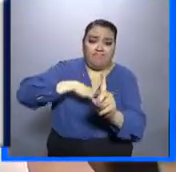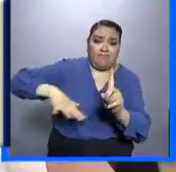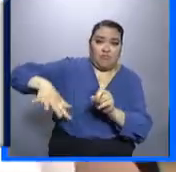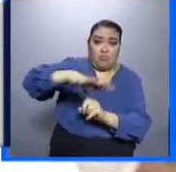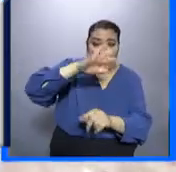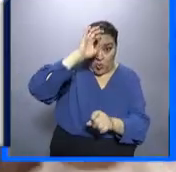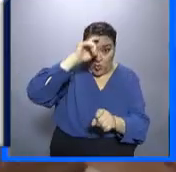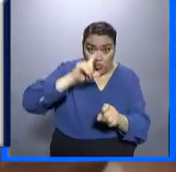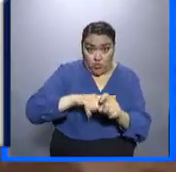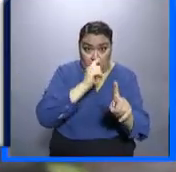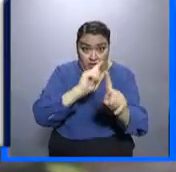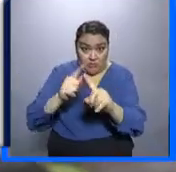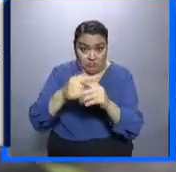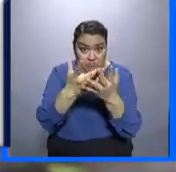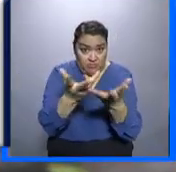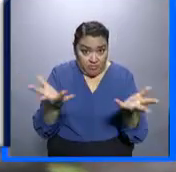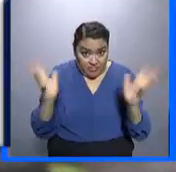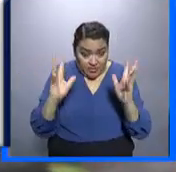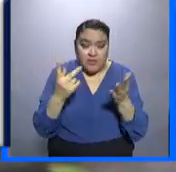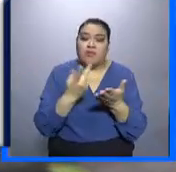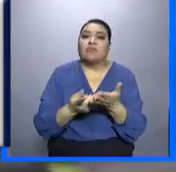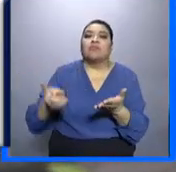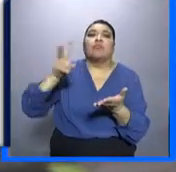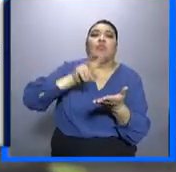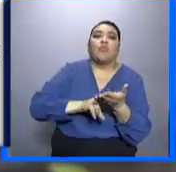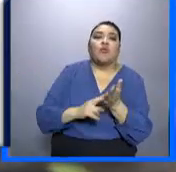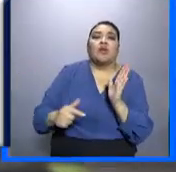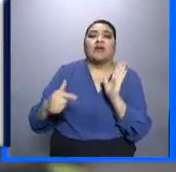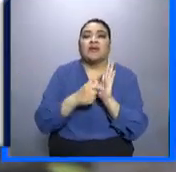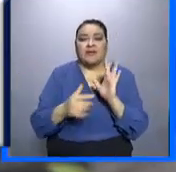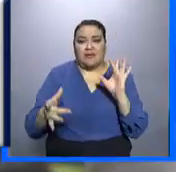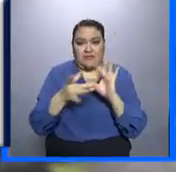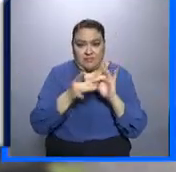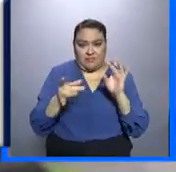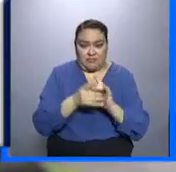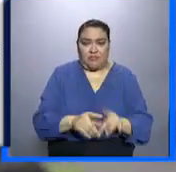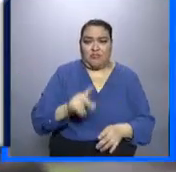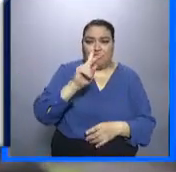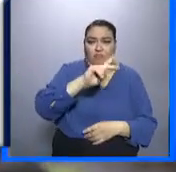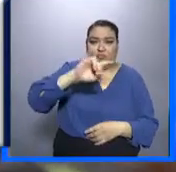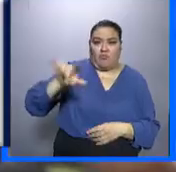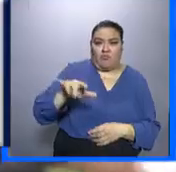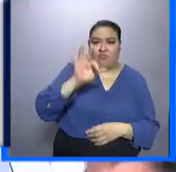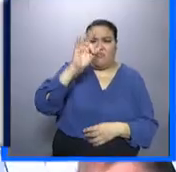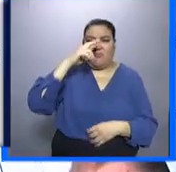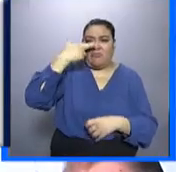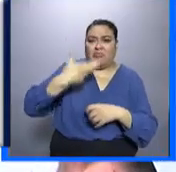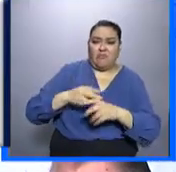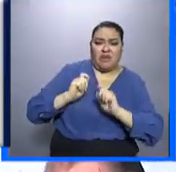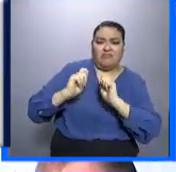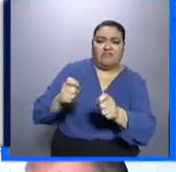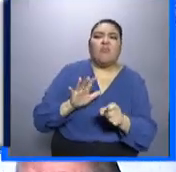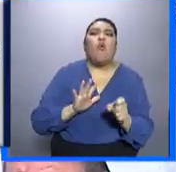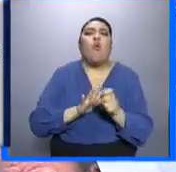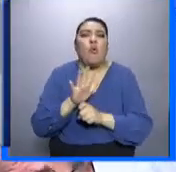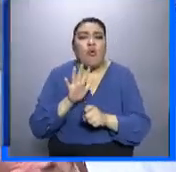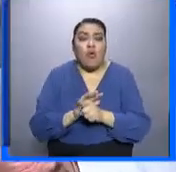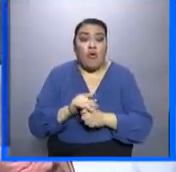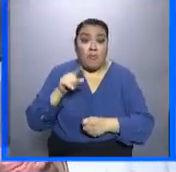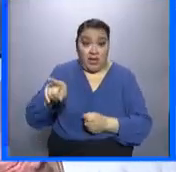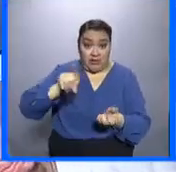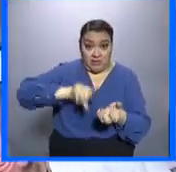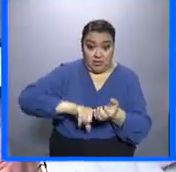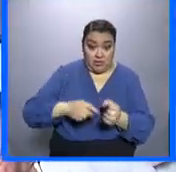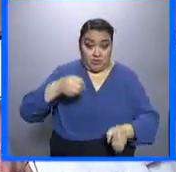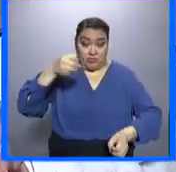diversidad cultural y social, así como destacar el papel fundamental del Poder Judicial de la Federación en la consolidación de un sistema